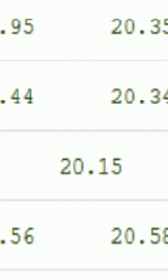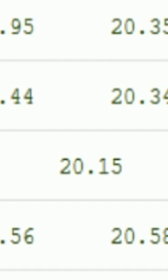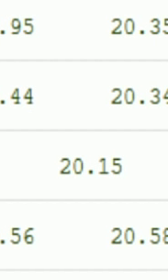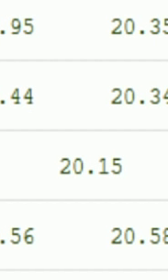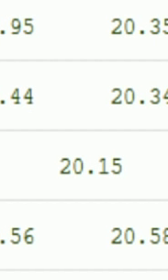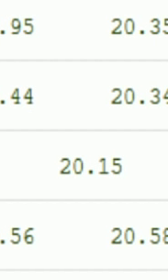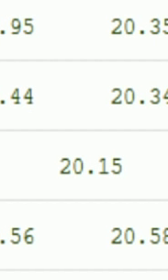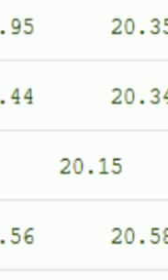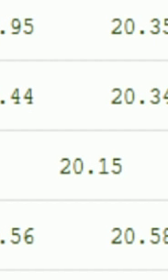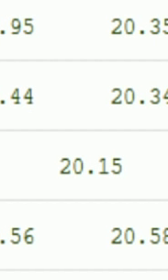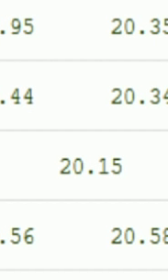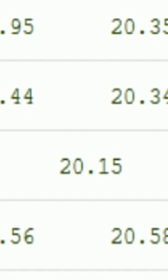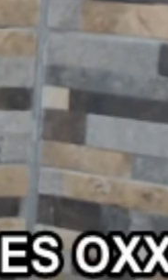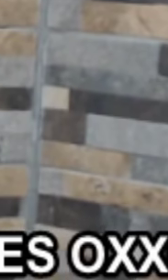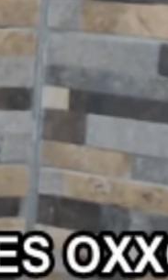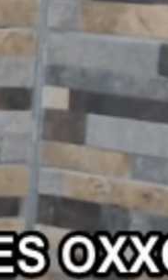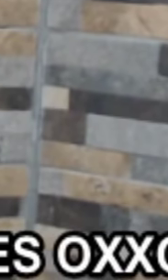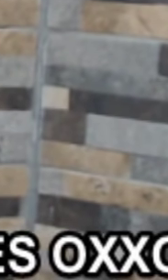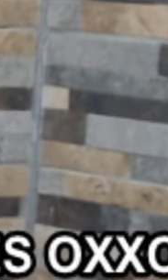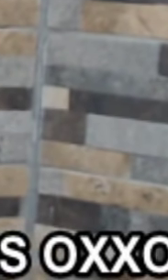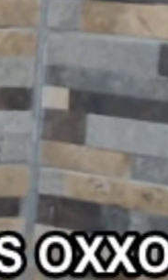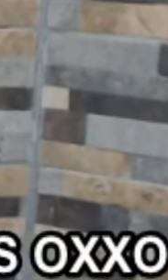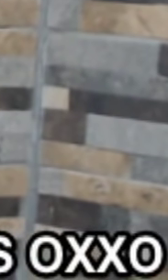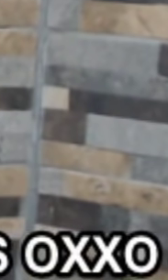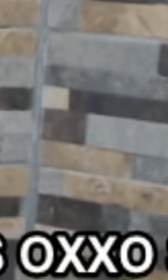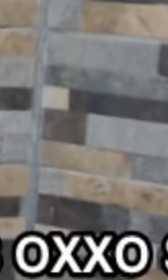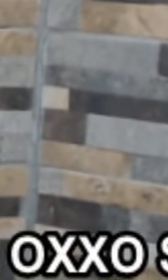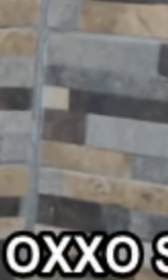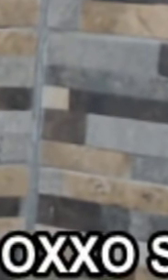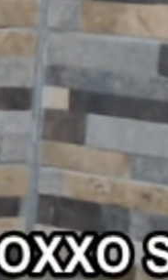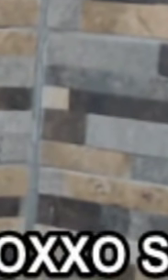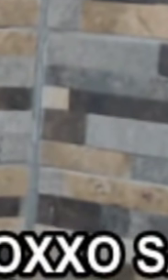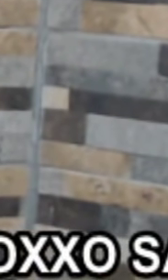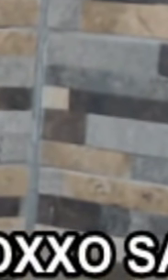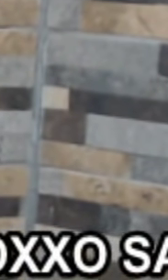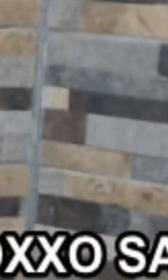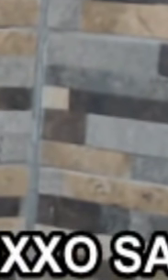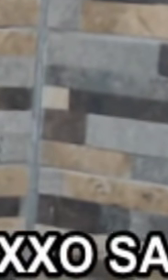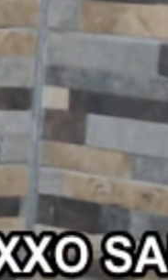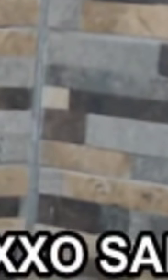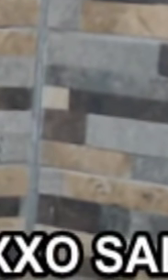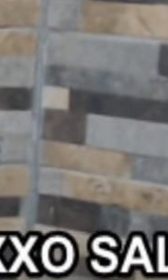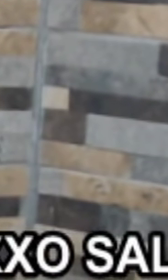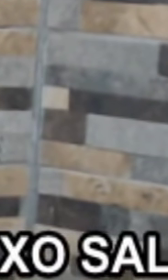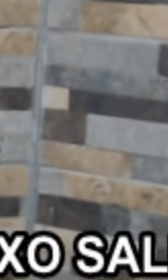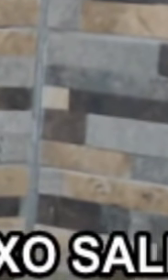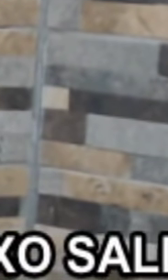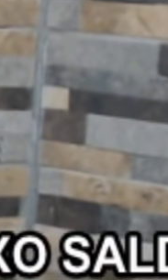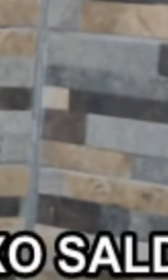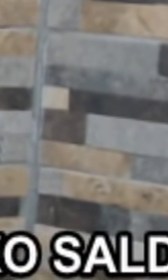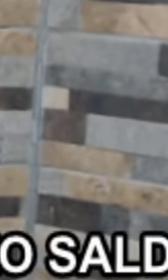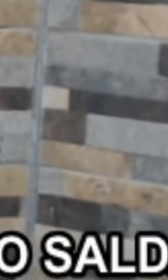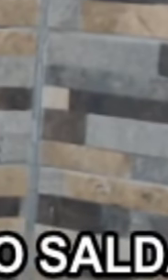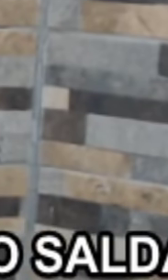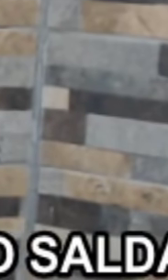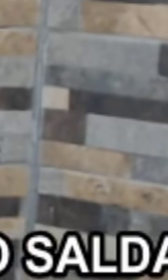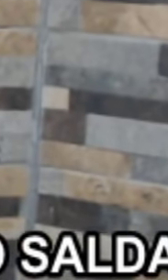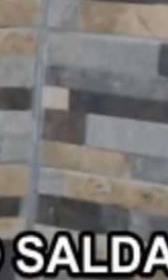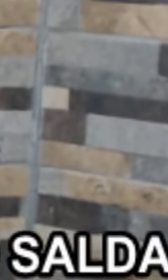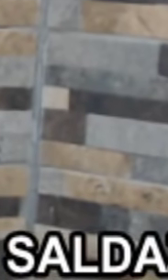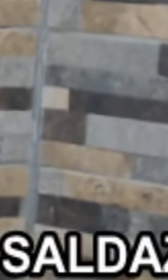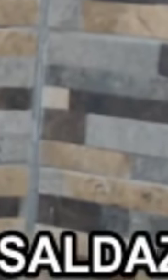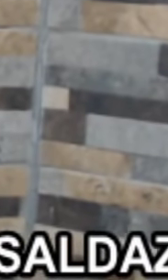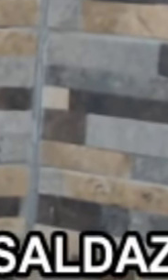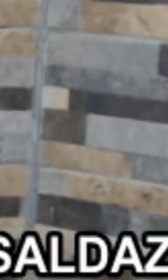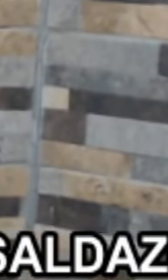mucho tiempo. A ver con qué salen ahora. Están de cállense,